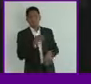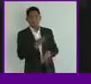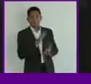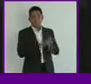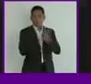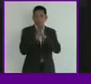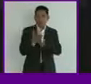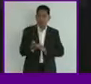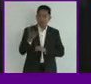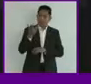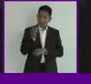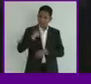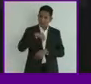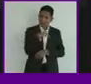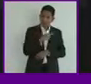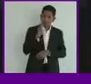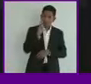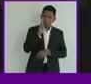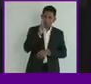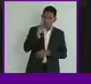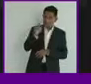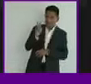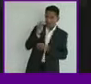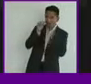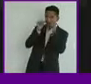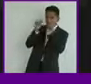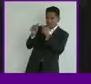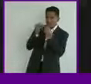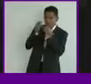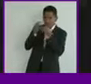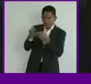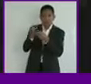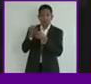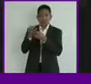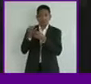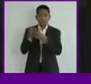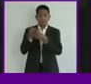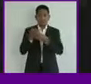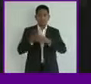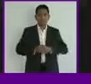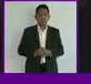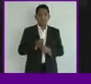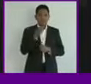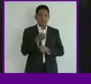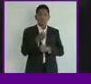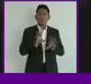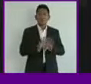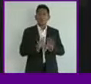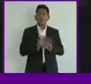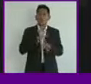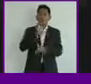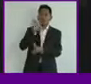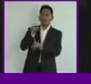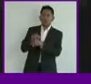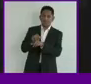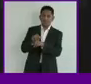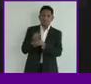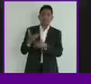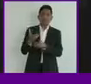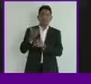sociedad más democrática. Para esto es muy importante la educación y el conocimiento de los ciudadanos. Parte de